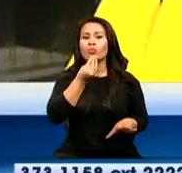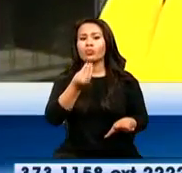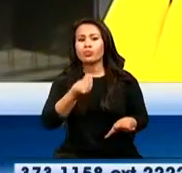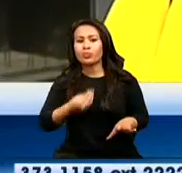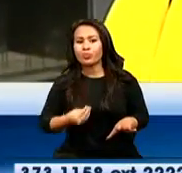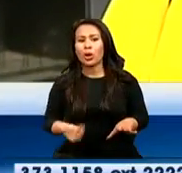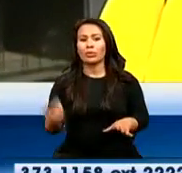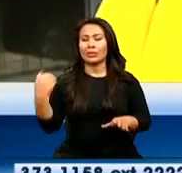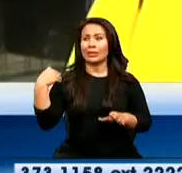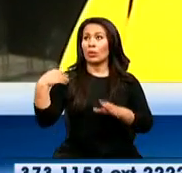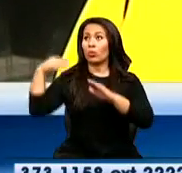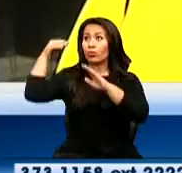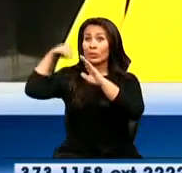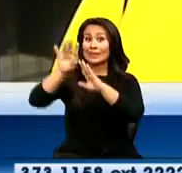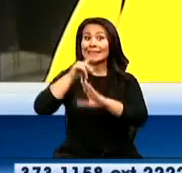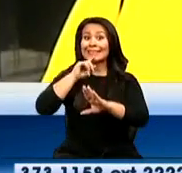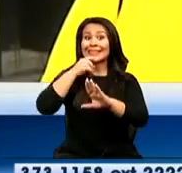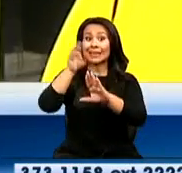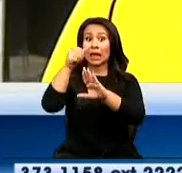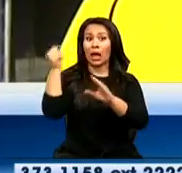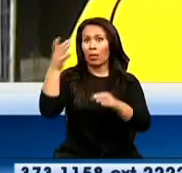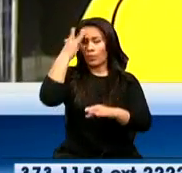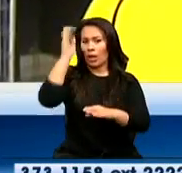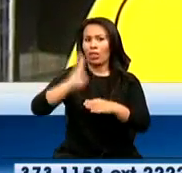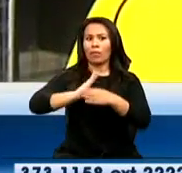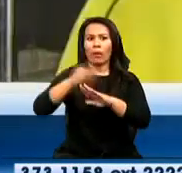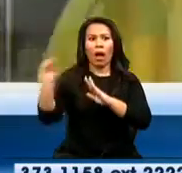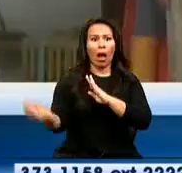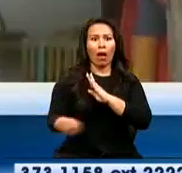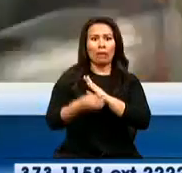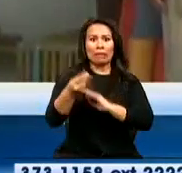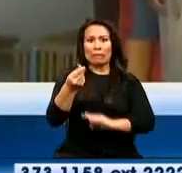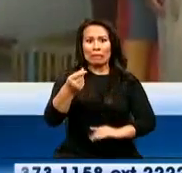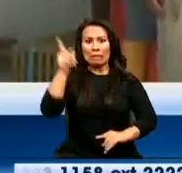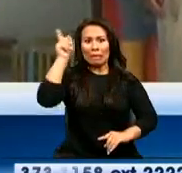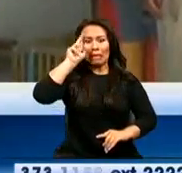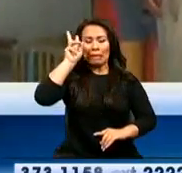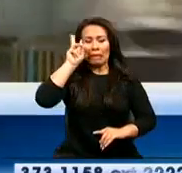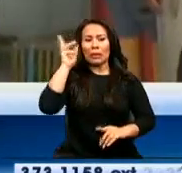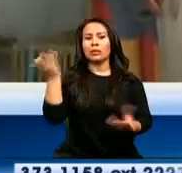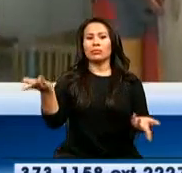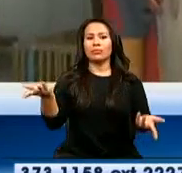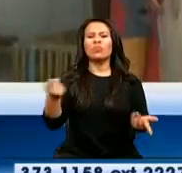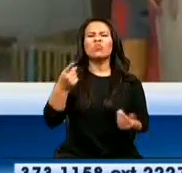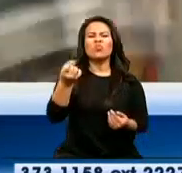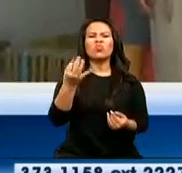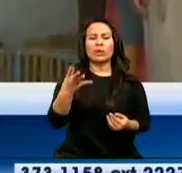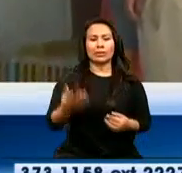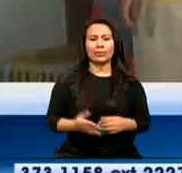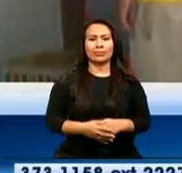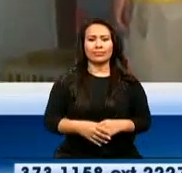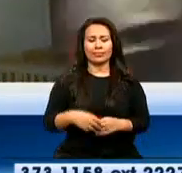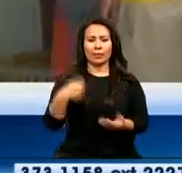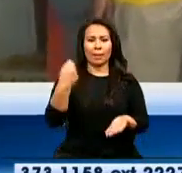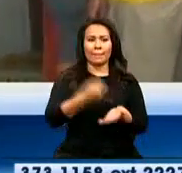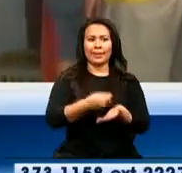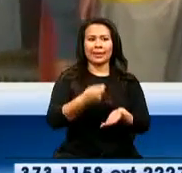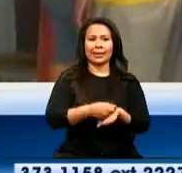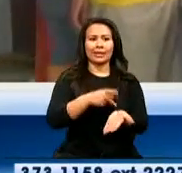tenerlo guardado antes que suban más. Ah, con tiempo. Con tiempo, sí. ¿Cuántos pollos me dice está llevando? Dos. ¿Cuánto ha